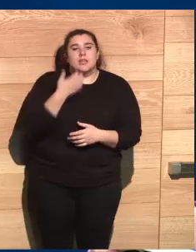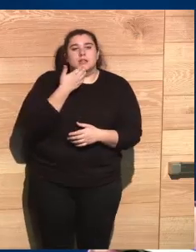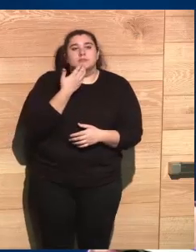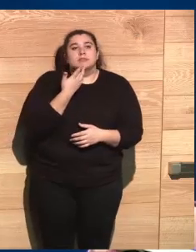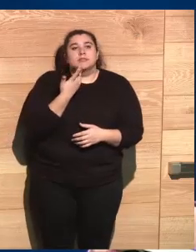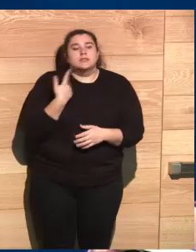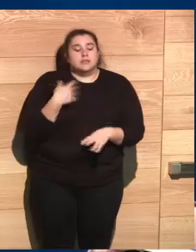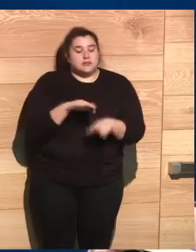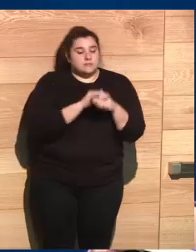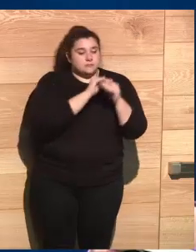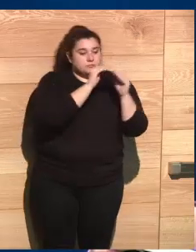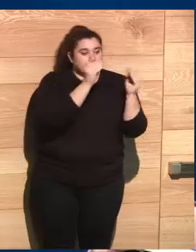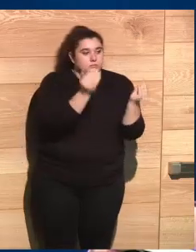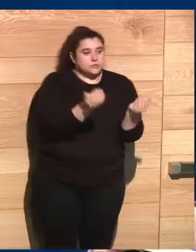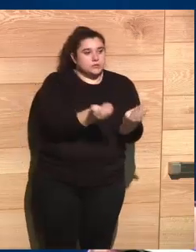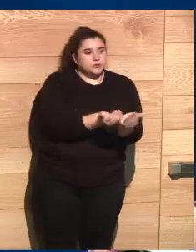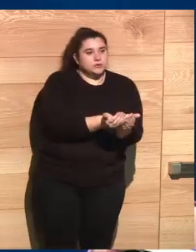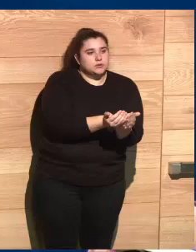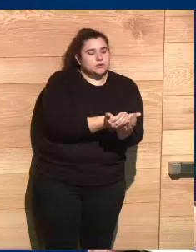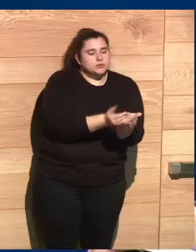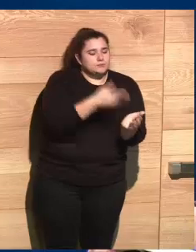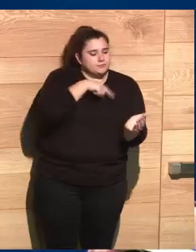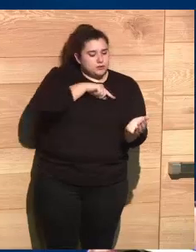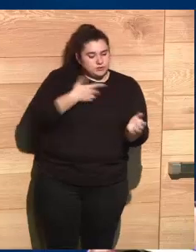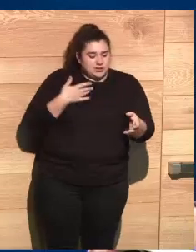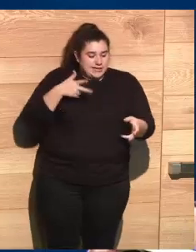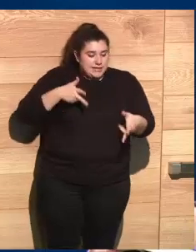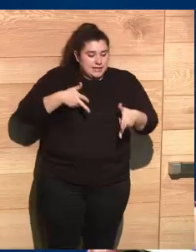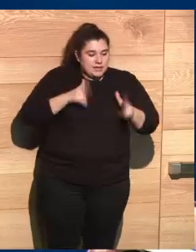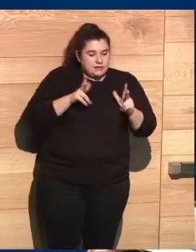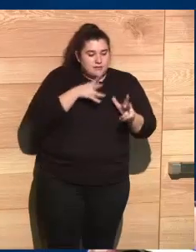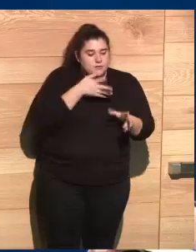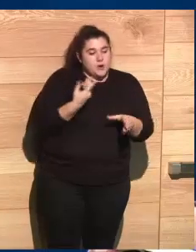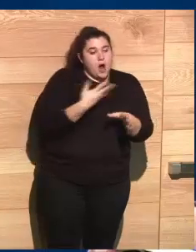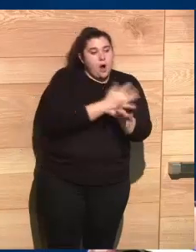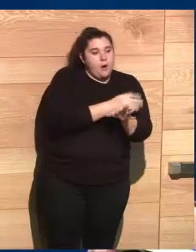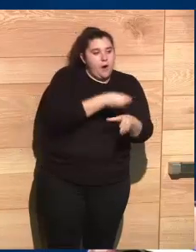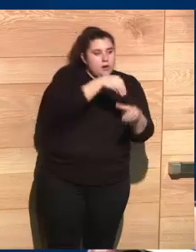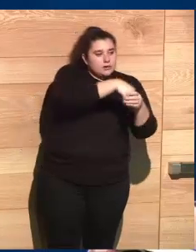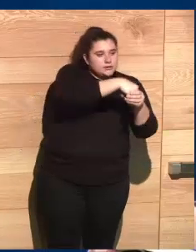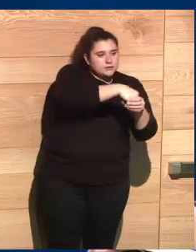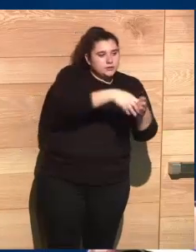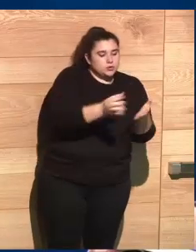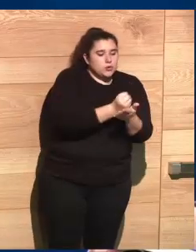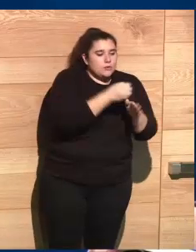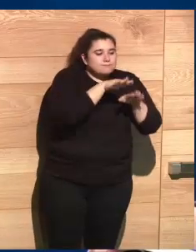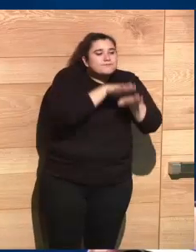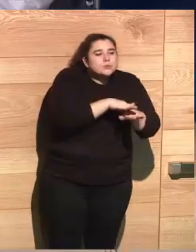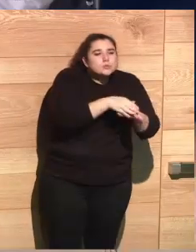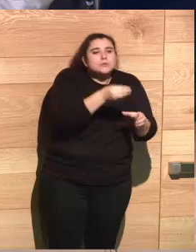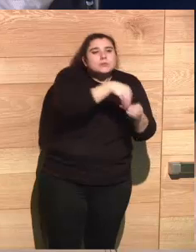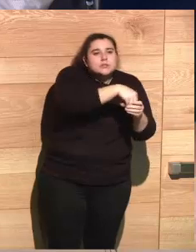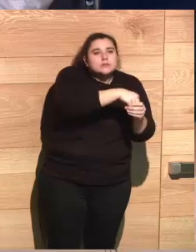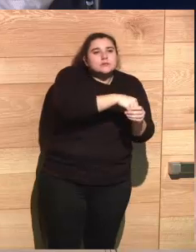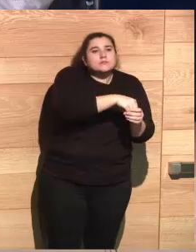sumergido en un mundo en el que te sientes libre, porque lo que está dentro del juego se queda dentro del juego, ¿no? Y